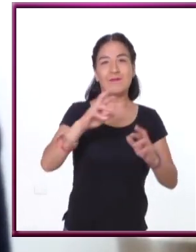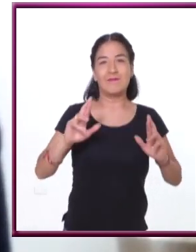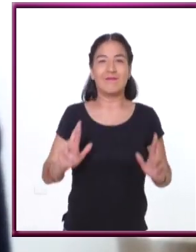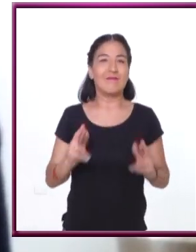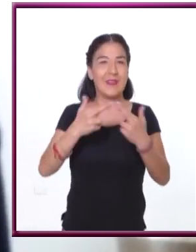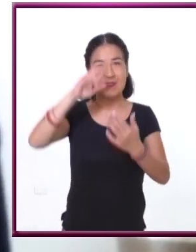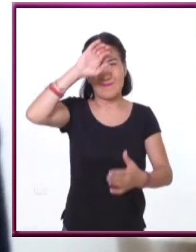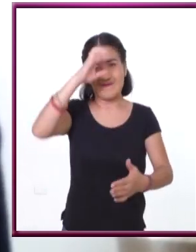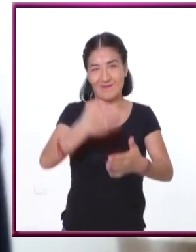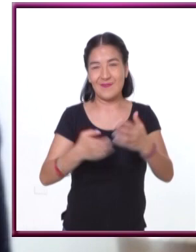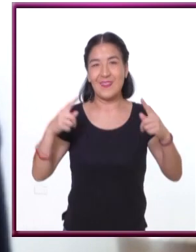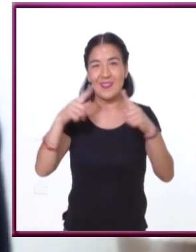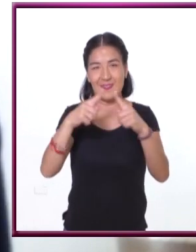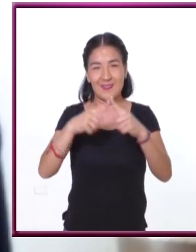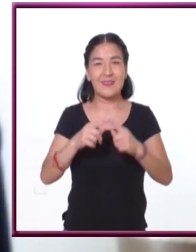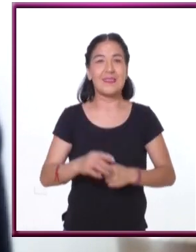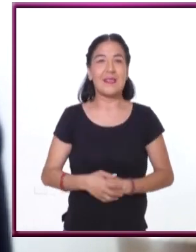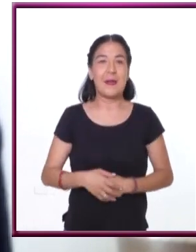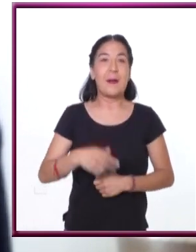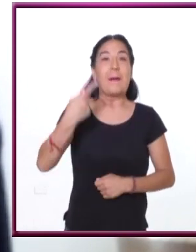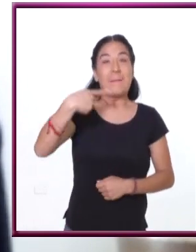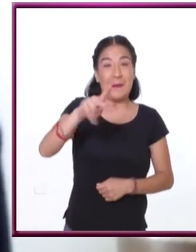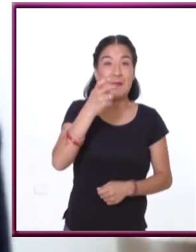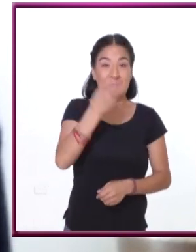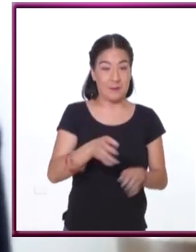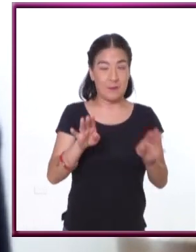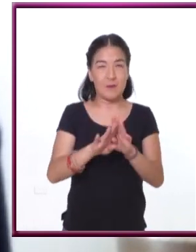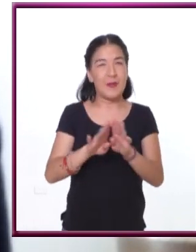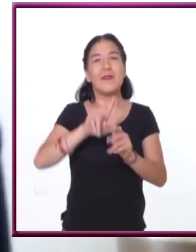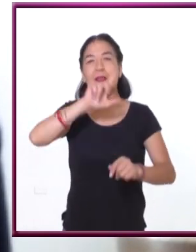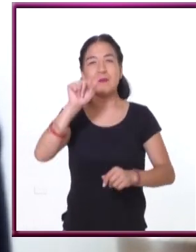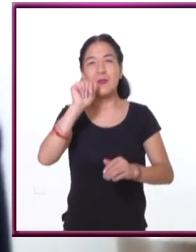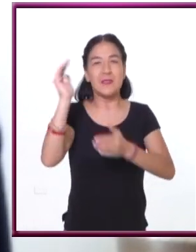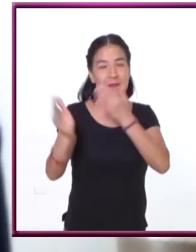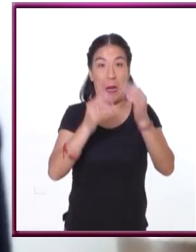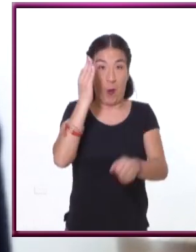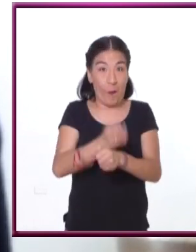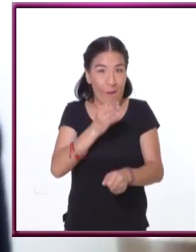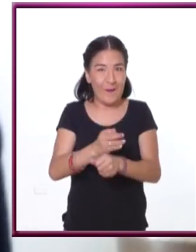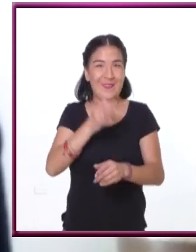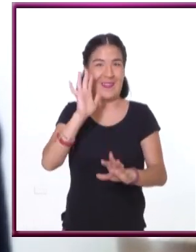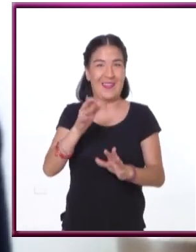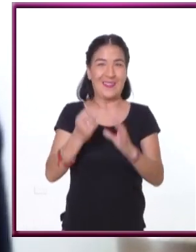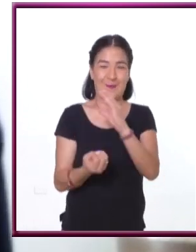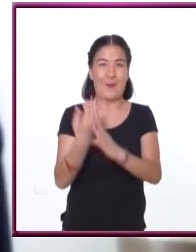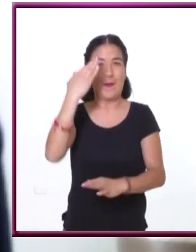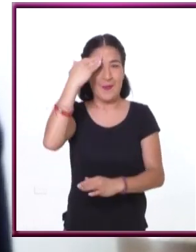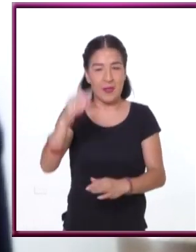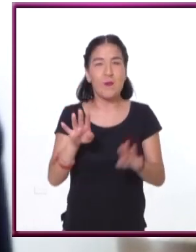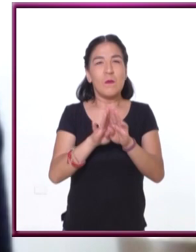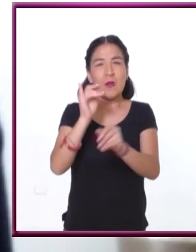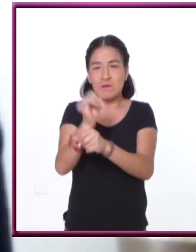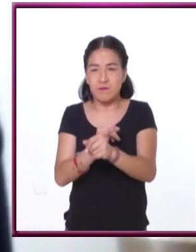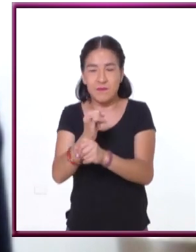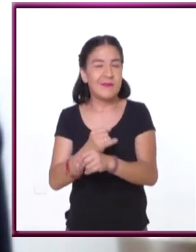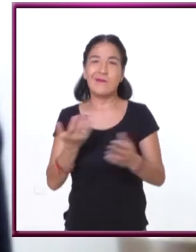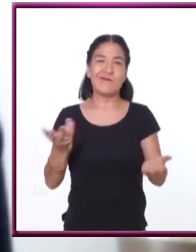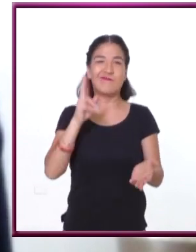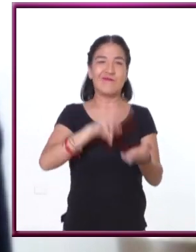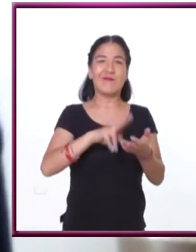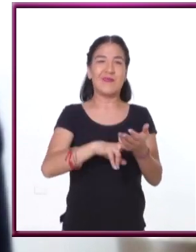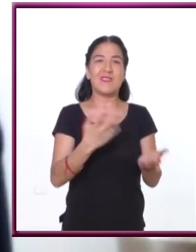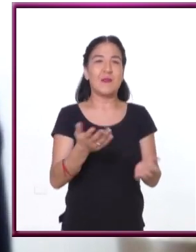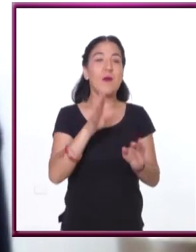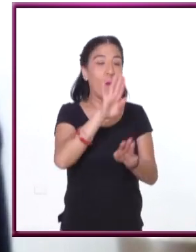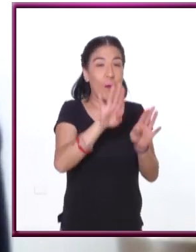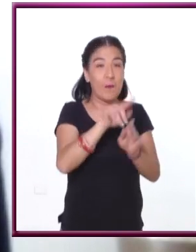Iglesia Católica. Sin embargo, si ese proceso lo analizáramos hoy, pues no sería válido. ¿Por qué? Porque la Iglesia